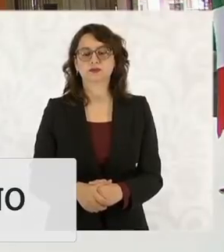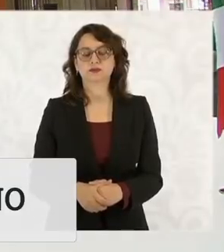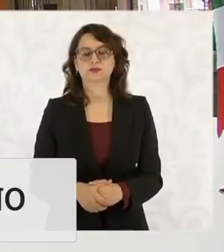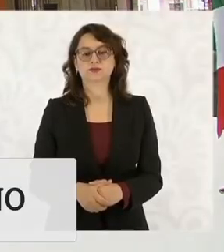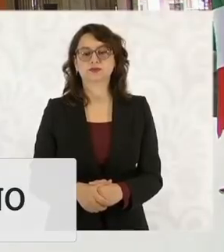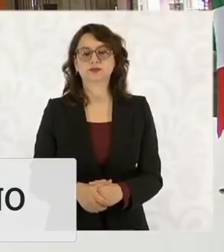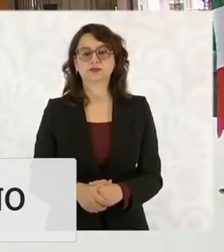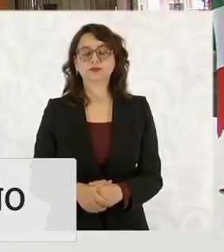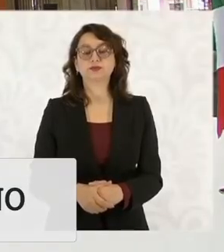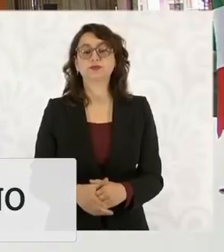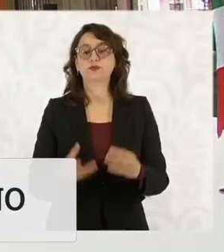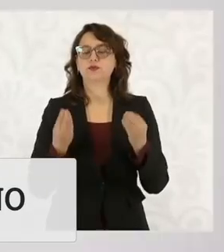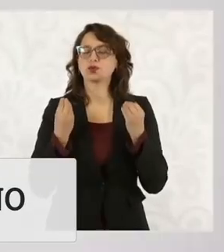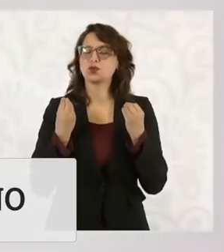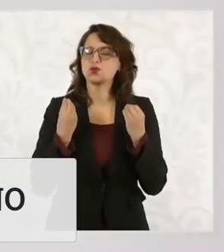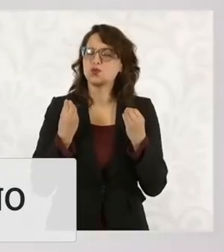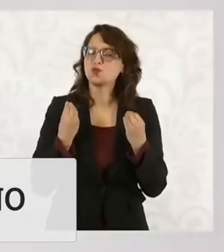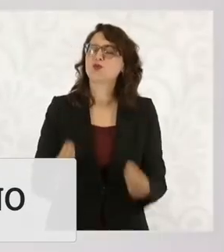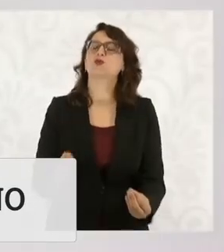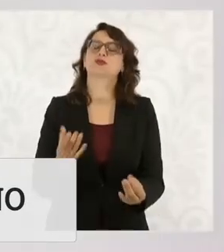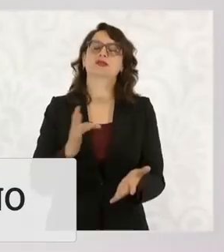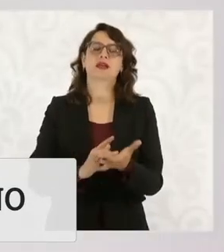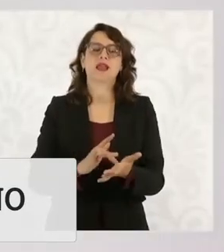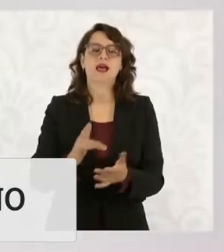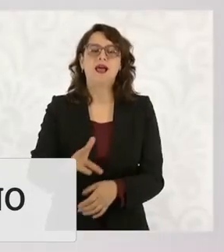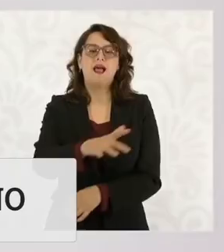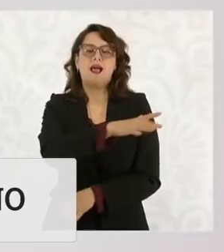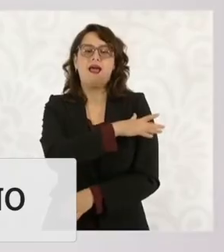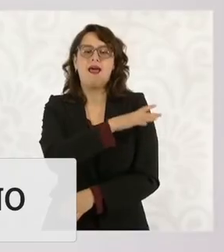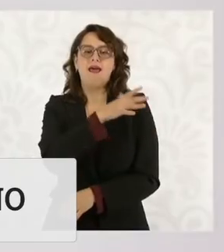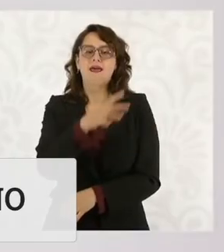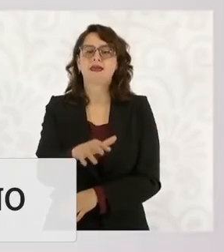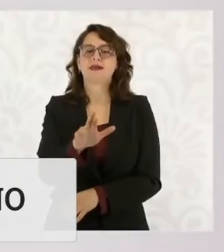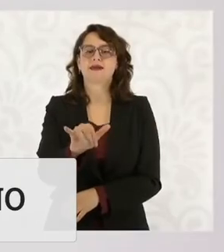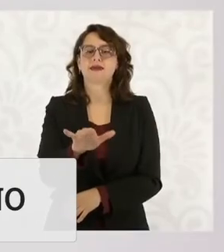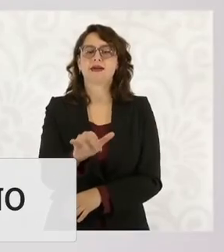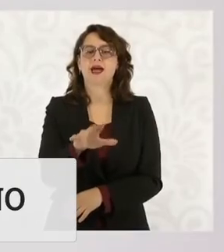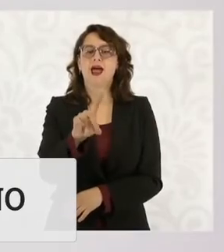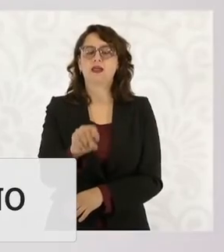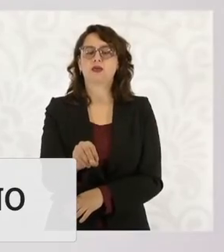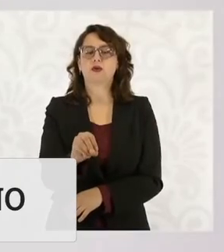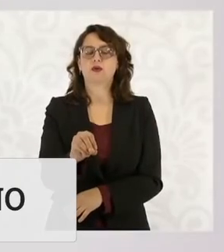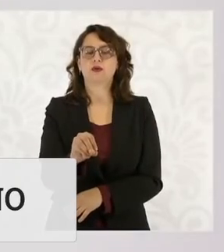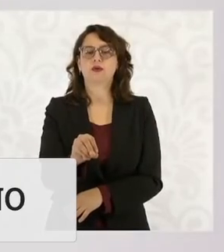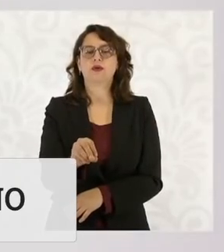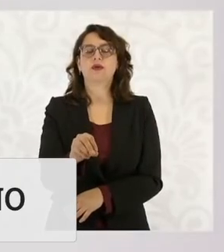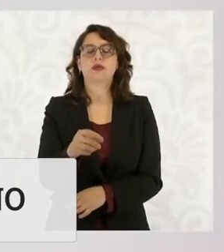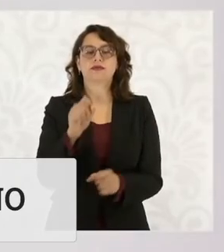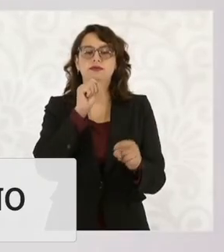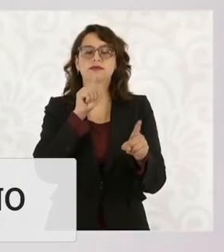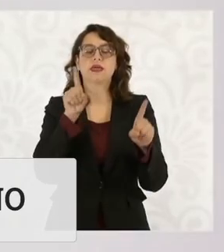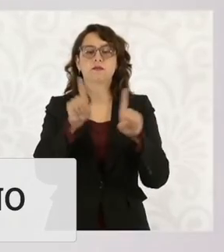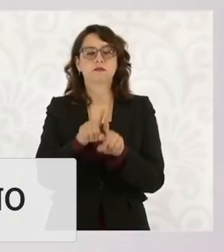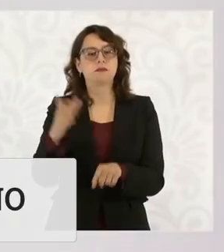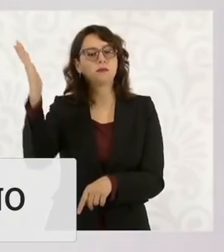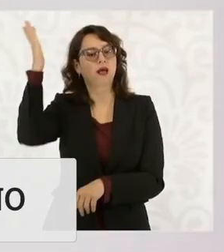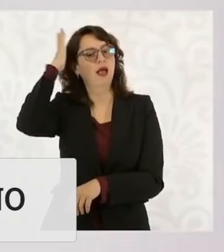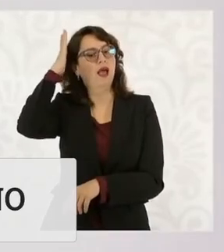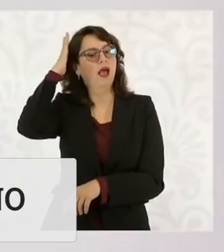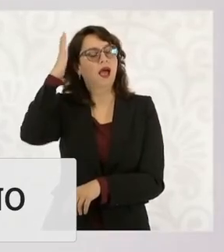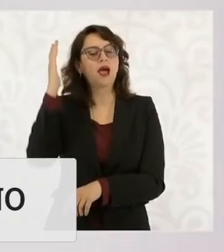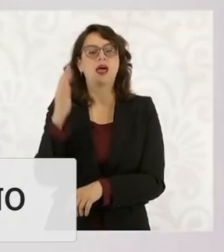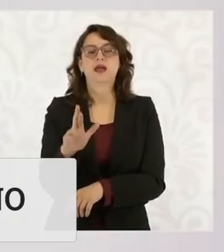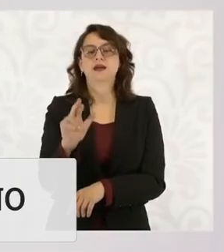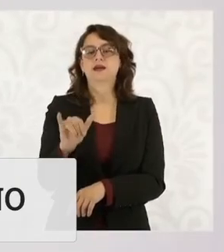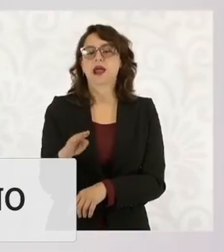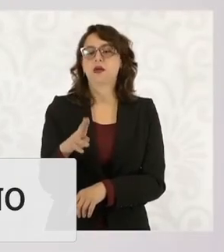Agradezco encarecidamente y de corazón al general secretario Ricardo Trevilla Trejo y al almirante Raimundo